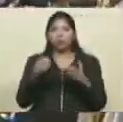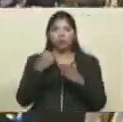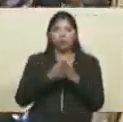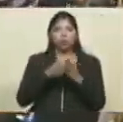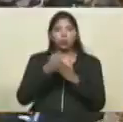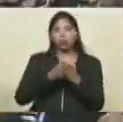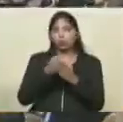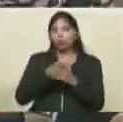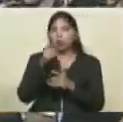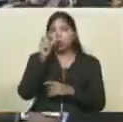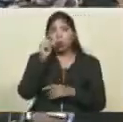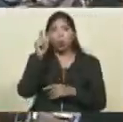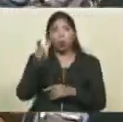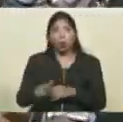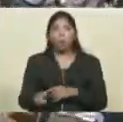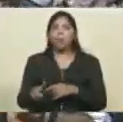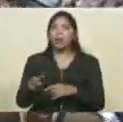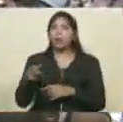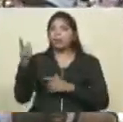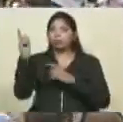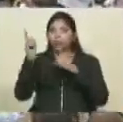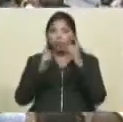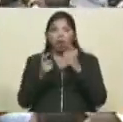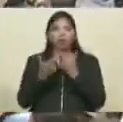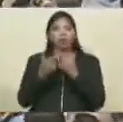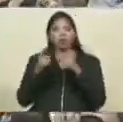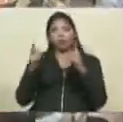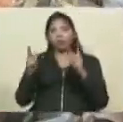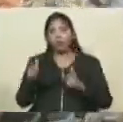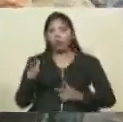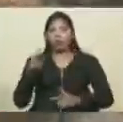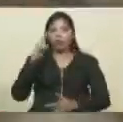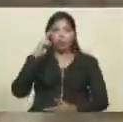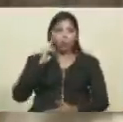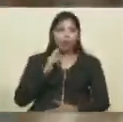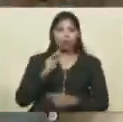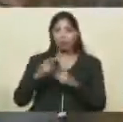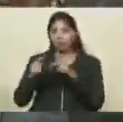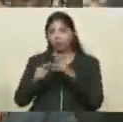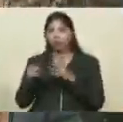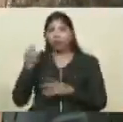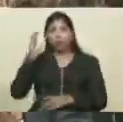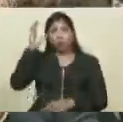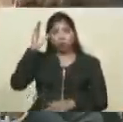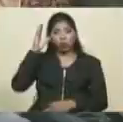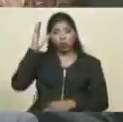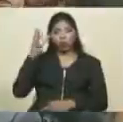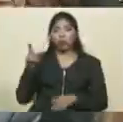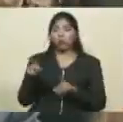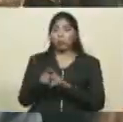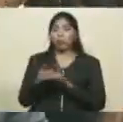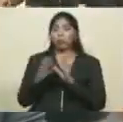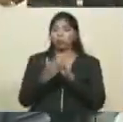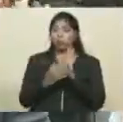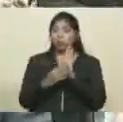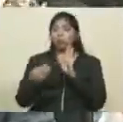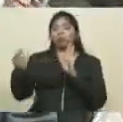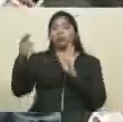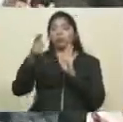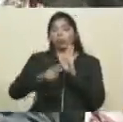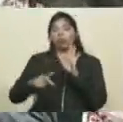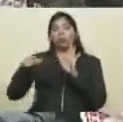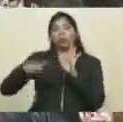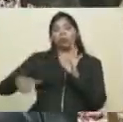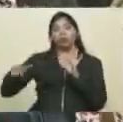Venezuela, llévenlo ustedes sellado en su alma, en su conciencia y den el mejor ejemplo para nuestra patria.